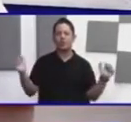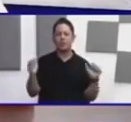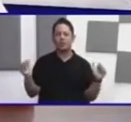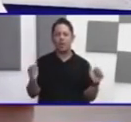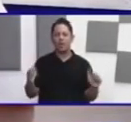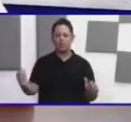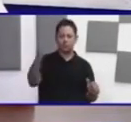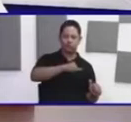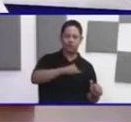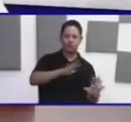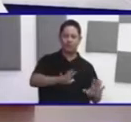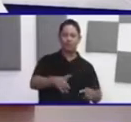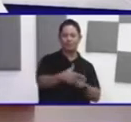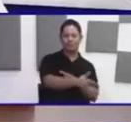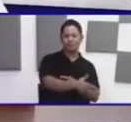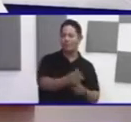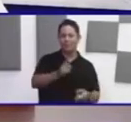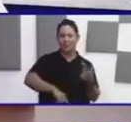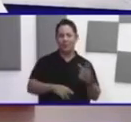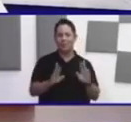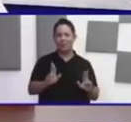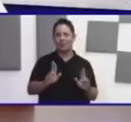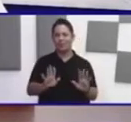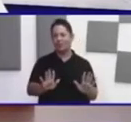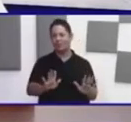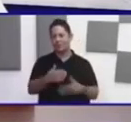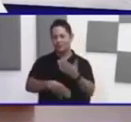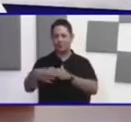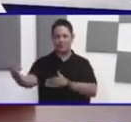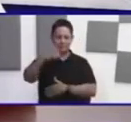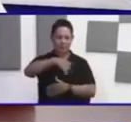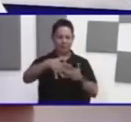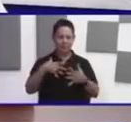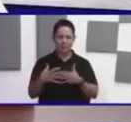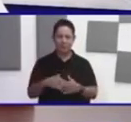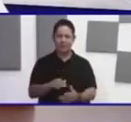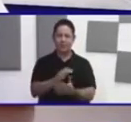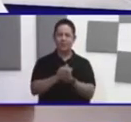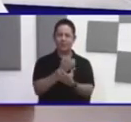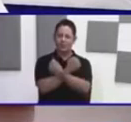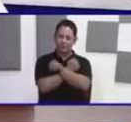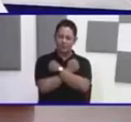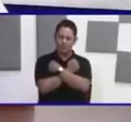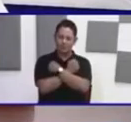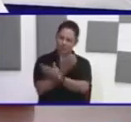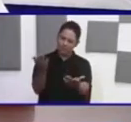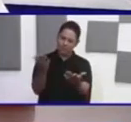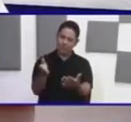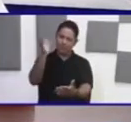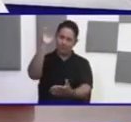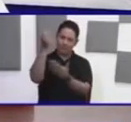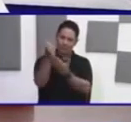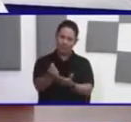humanitario, Jorge, así que esperemos a ver cómo hacemos para que regreses, pero te mando un abrazo muy fuerte, que Dios te bendiga a ti, a